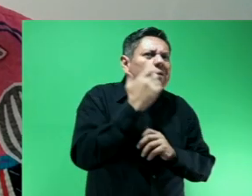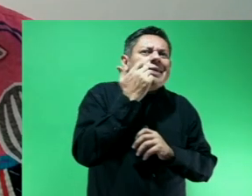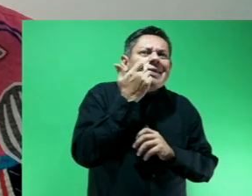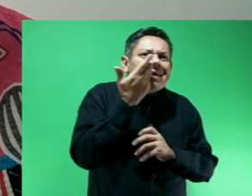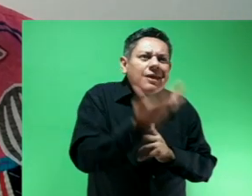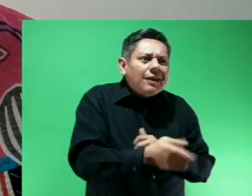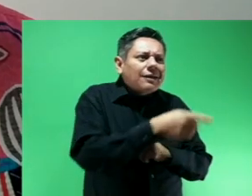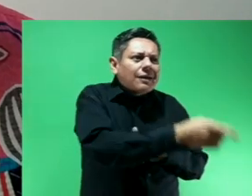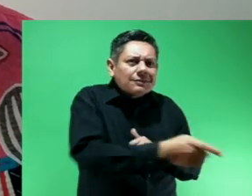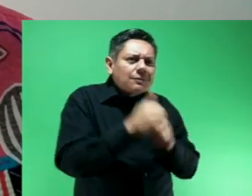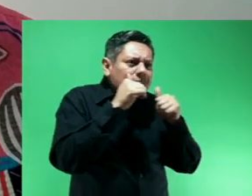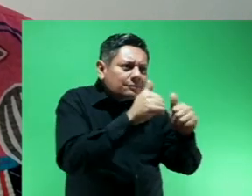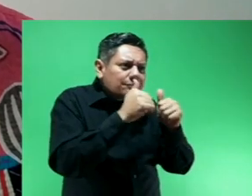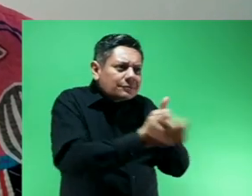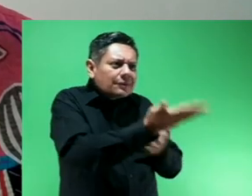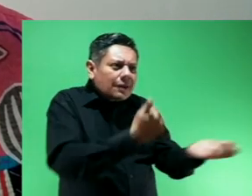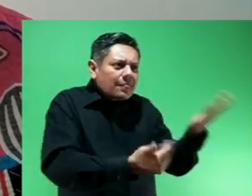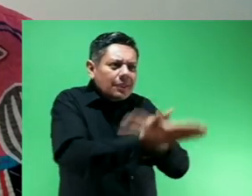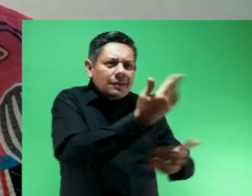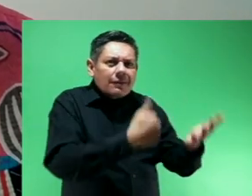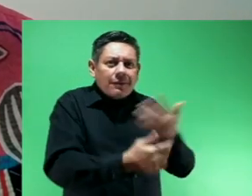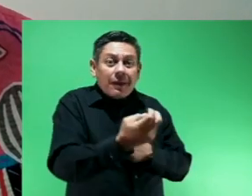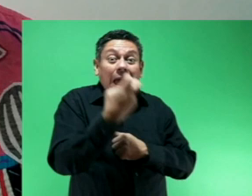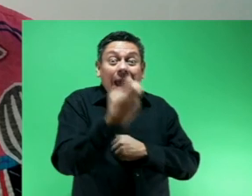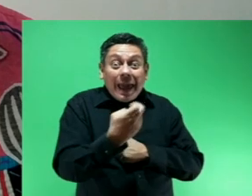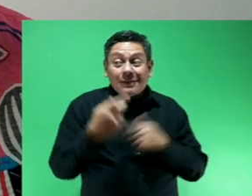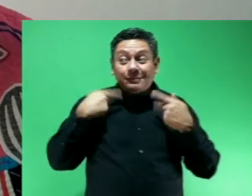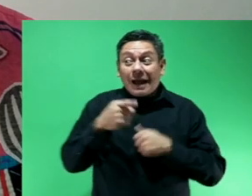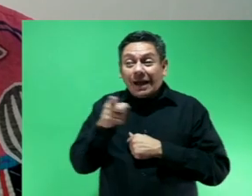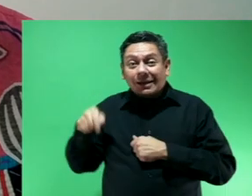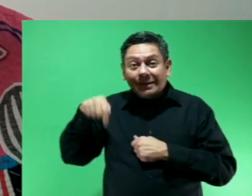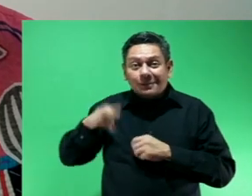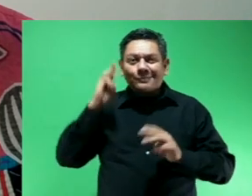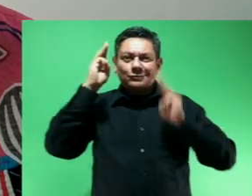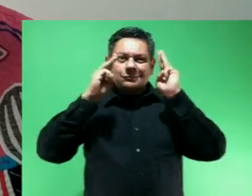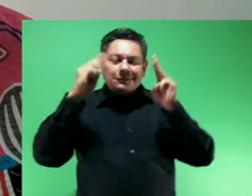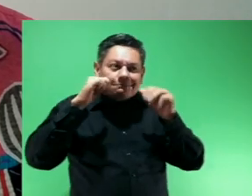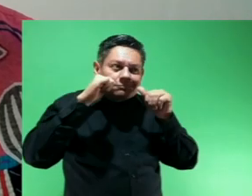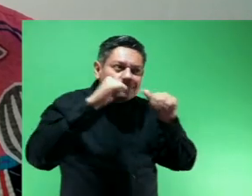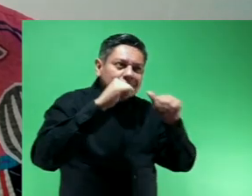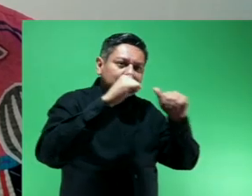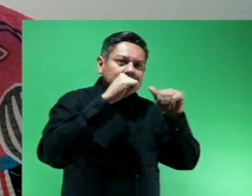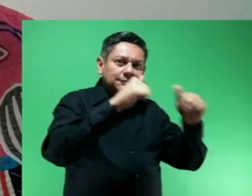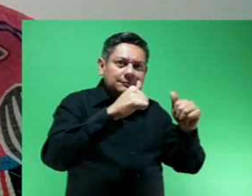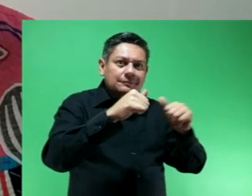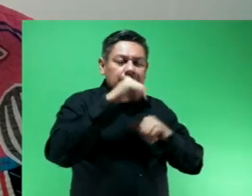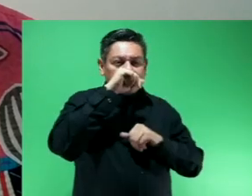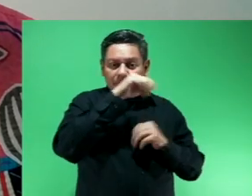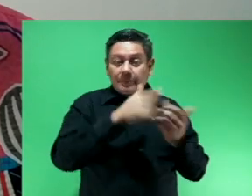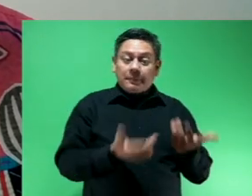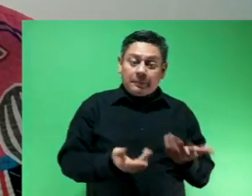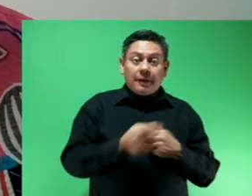y escucha no solo habla no solo explica es un museo que reconoce las